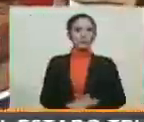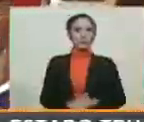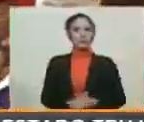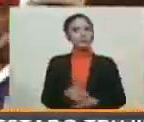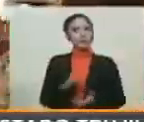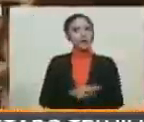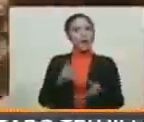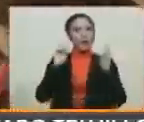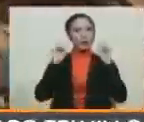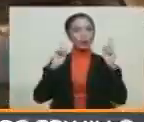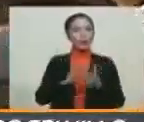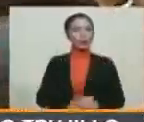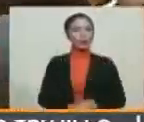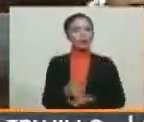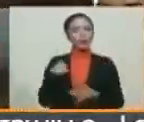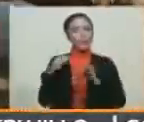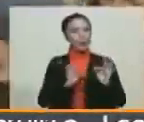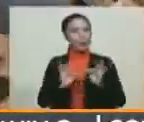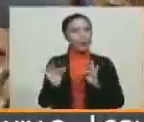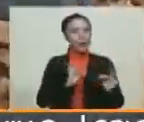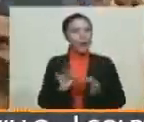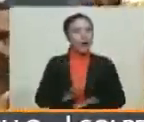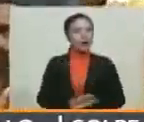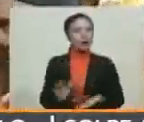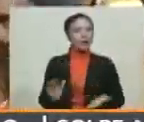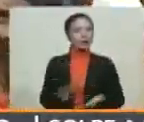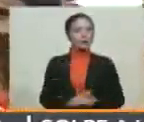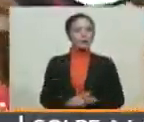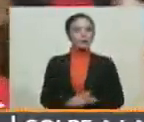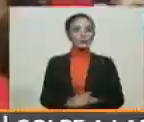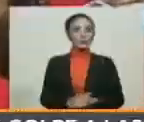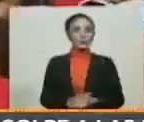carabobo preparado con la diana carabobo